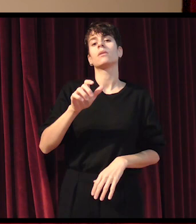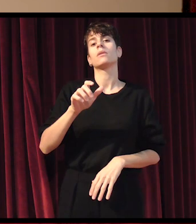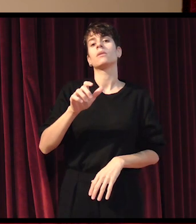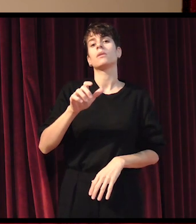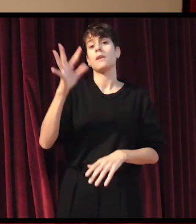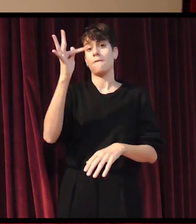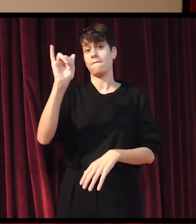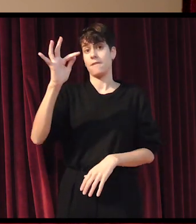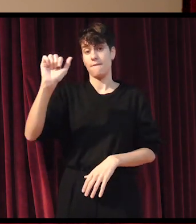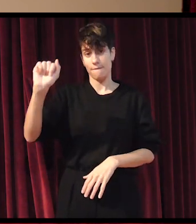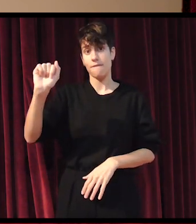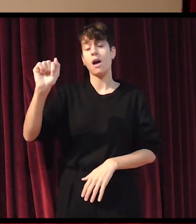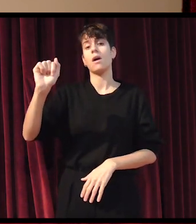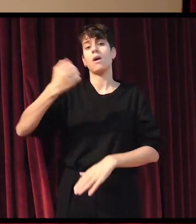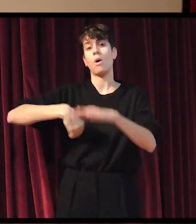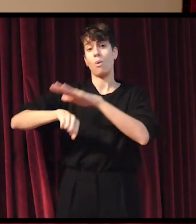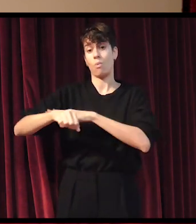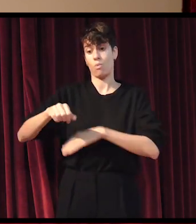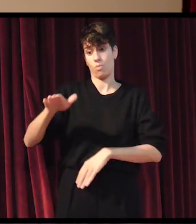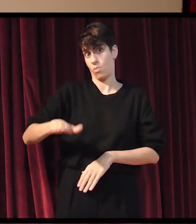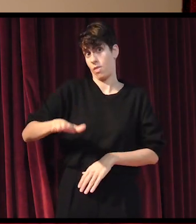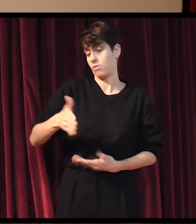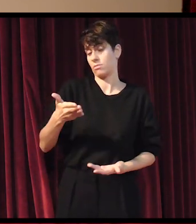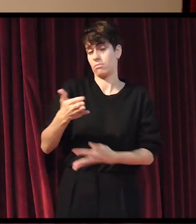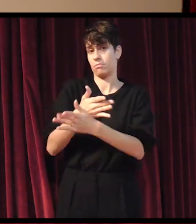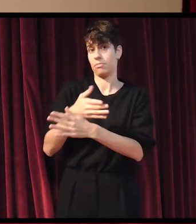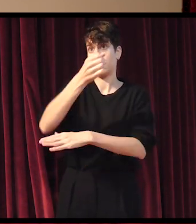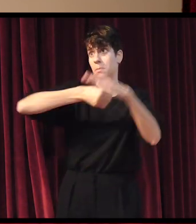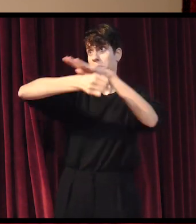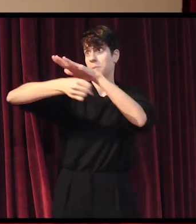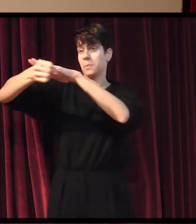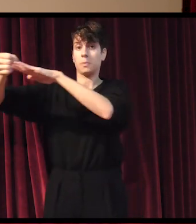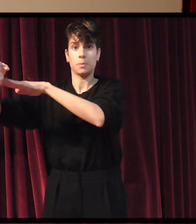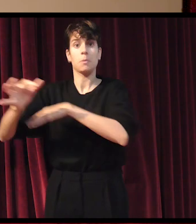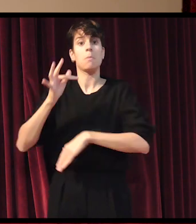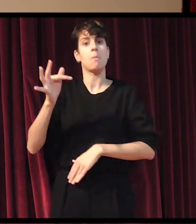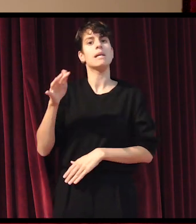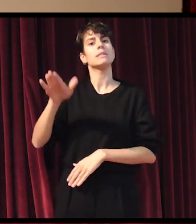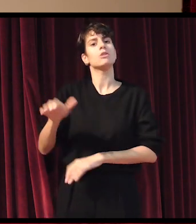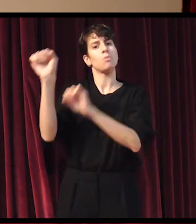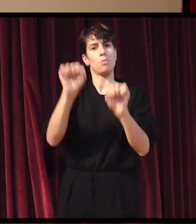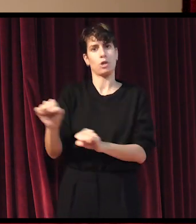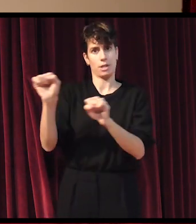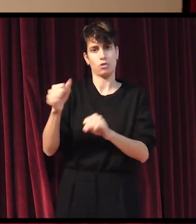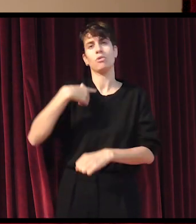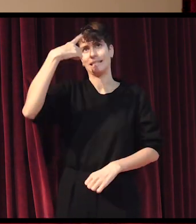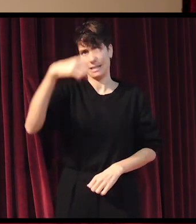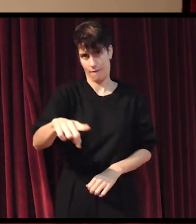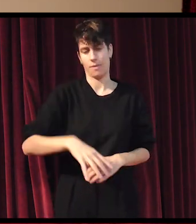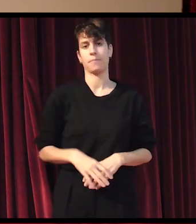la importancia de la protección del menor. Y por ello, declara él, que en mi